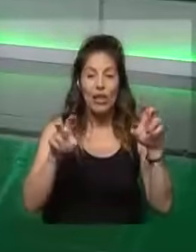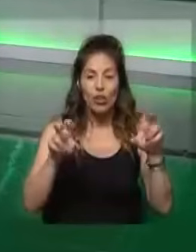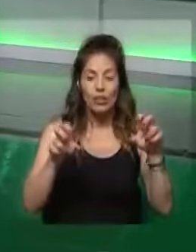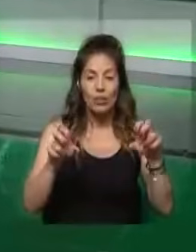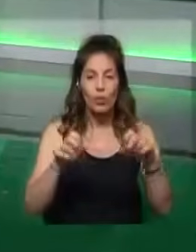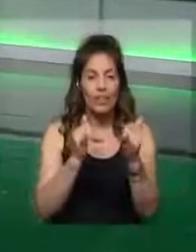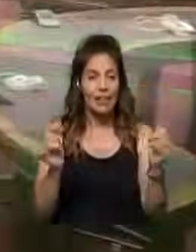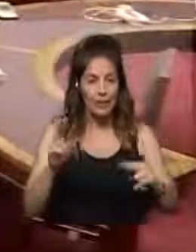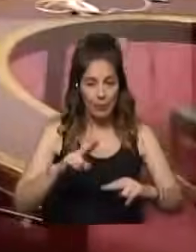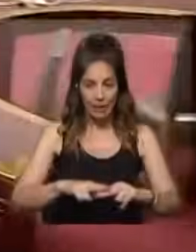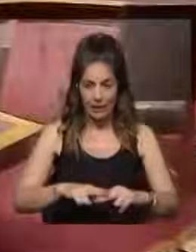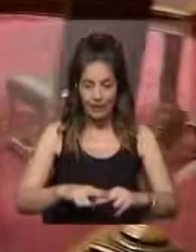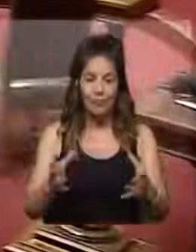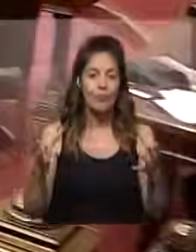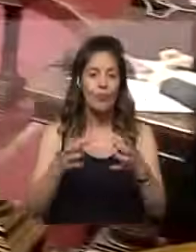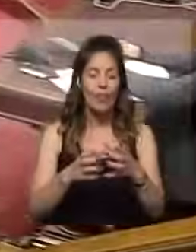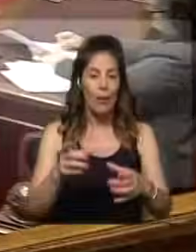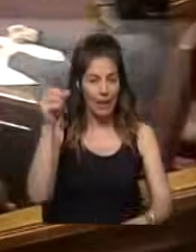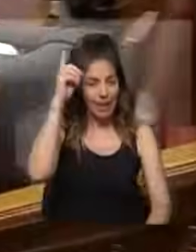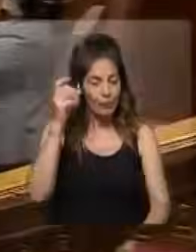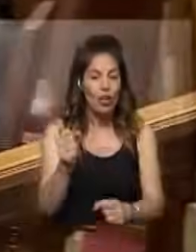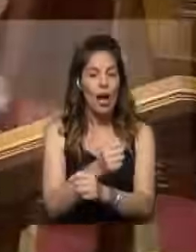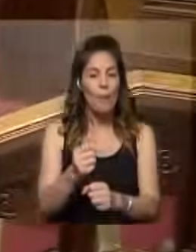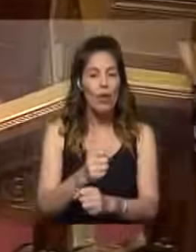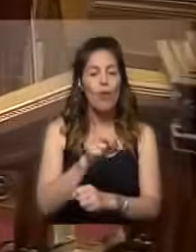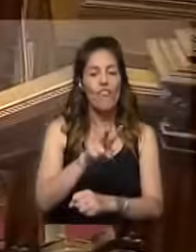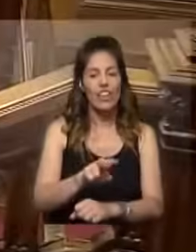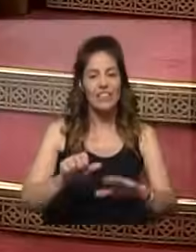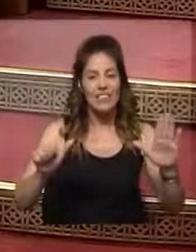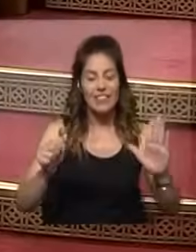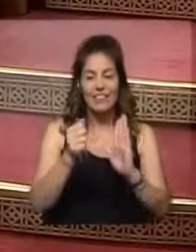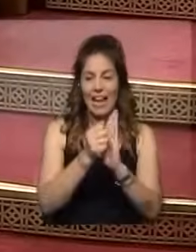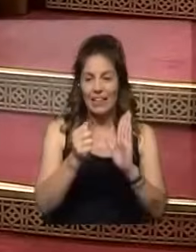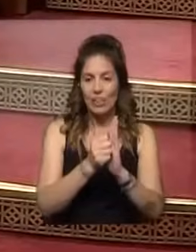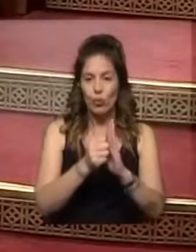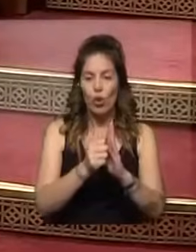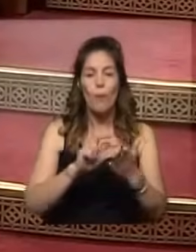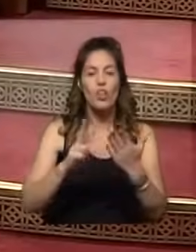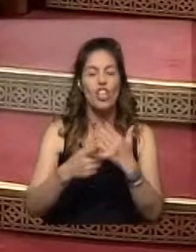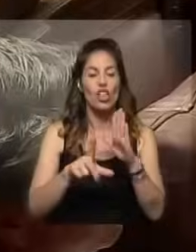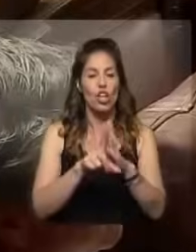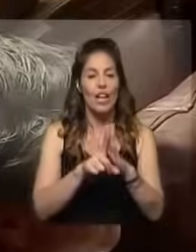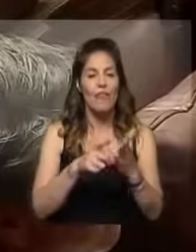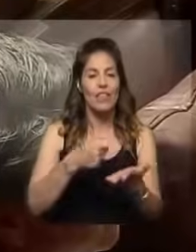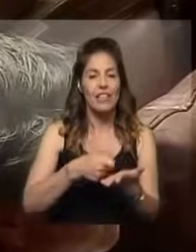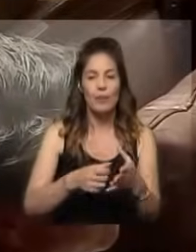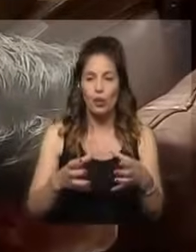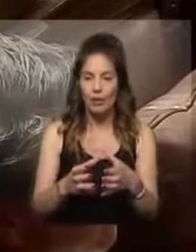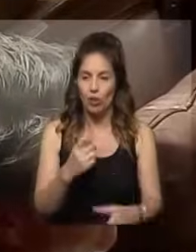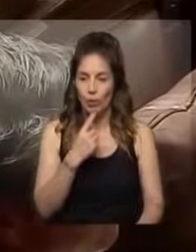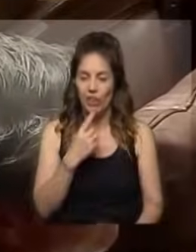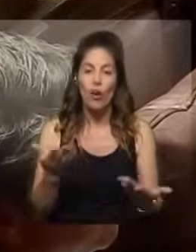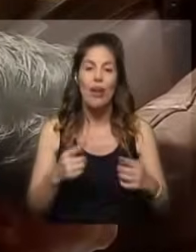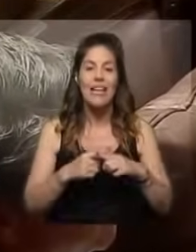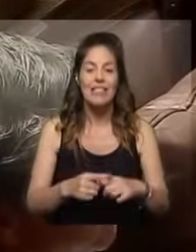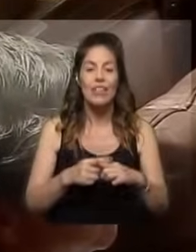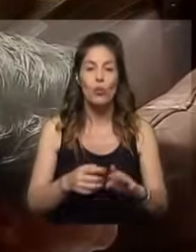martes la cámara de representantes aprobó 26 de los 29 artículos del proyecto de ley de financiamiento de los partidos a esta hora se discuten